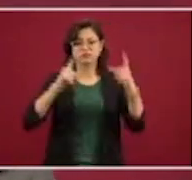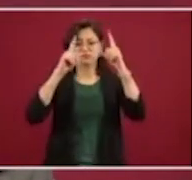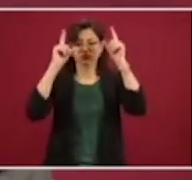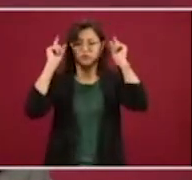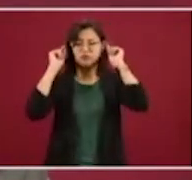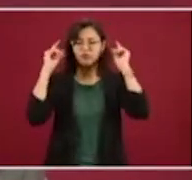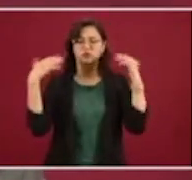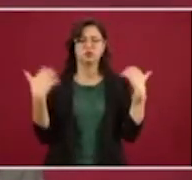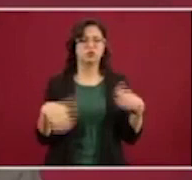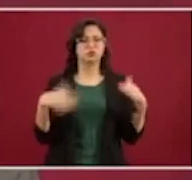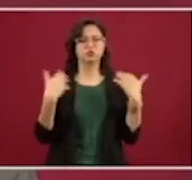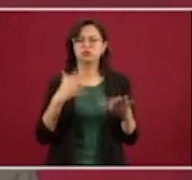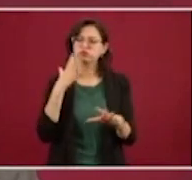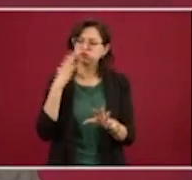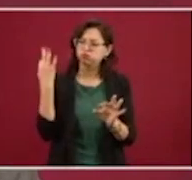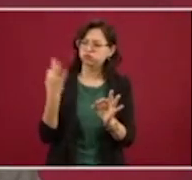muy responsable,